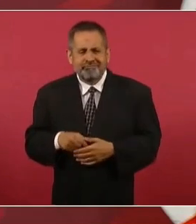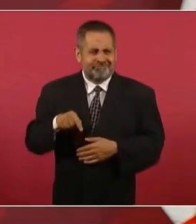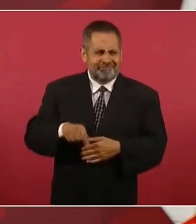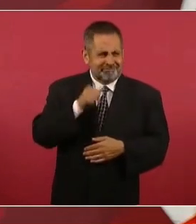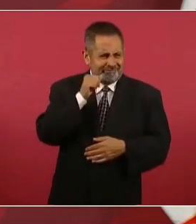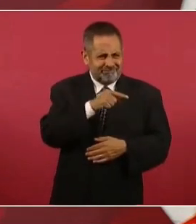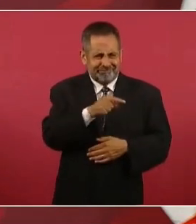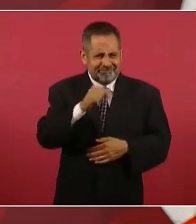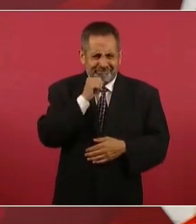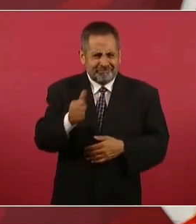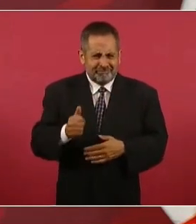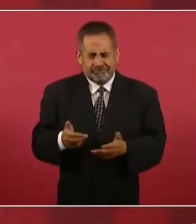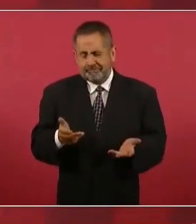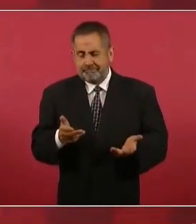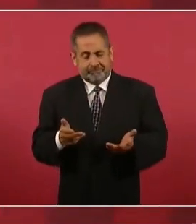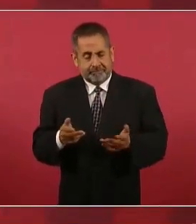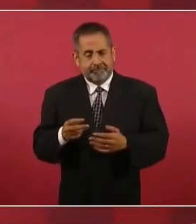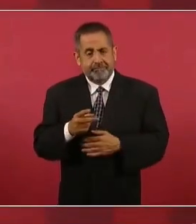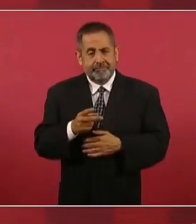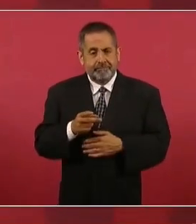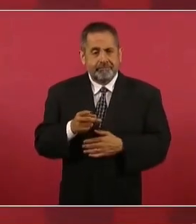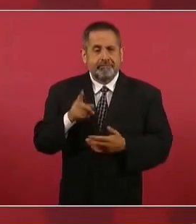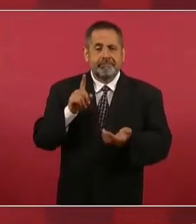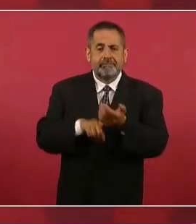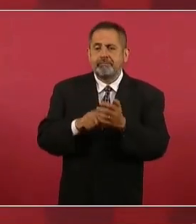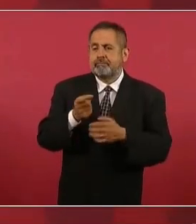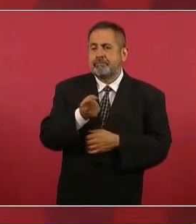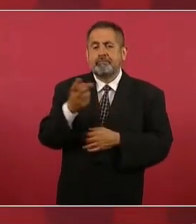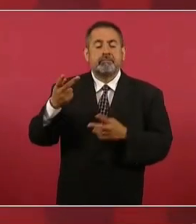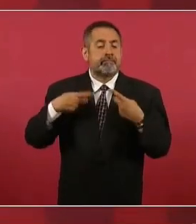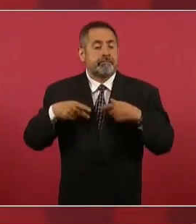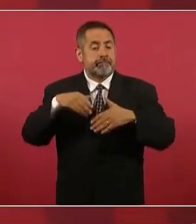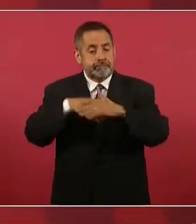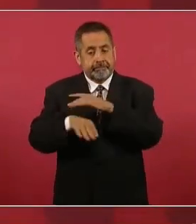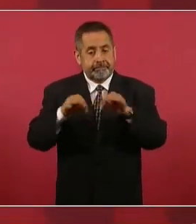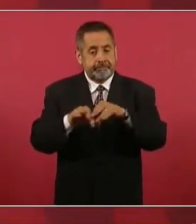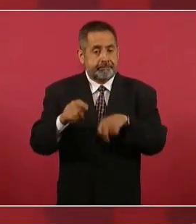públicos, sino funcionarios que llegan a las 10